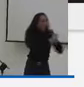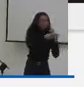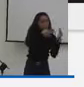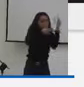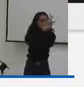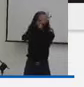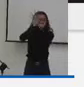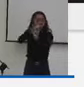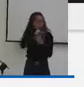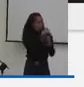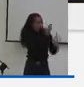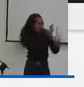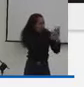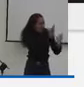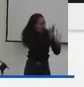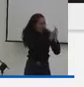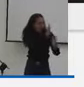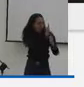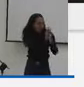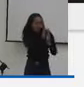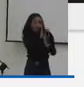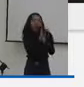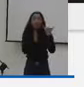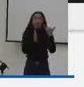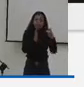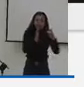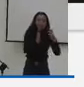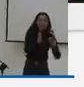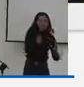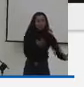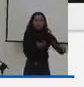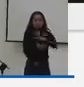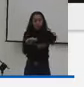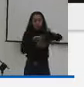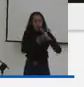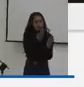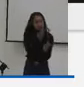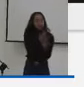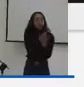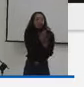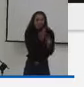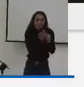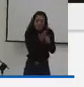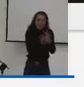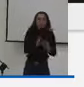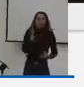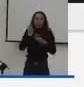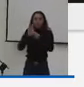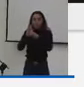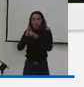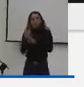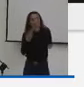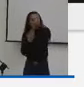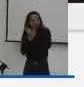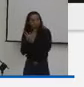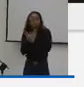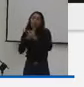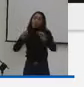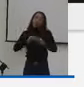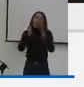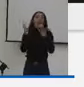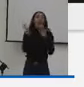proceso de concepto donde están los soportes, pero el proyecto hoy tiene el interés de seguir recibiendo las ideas que los